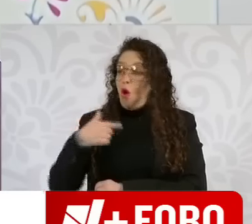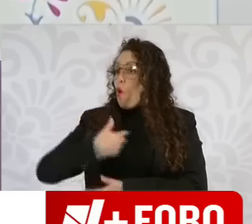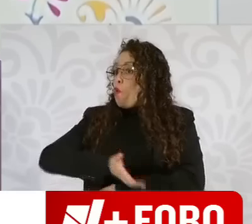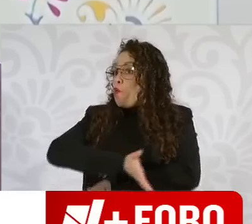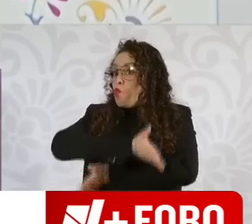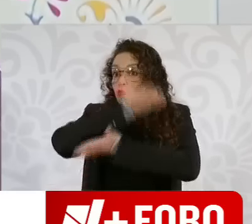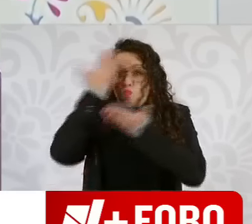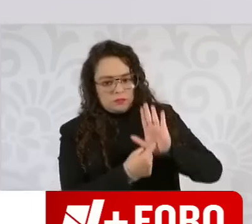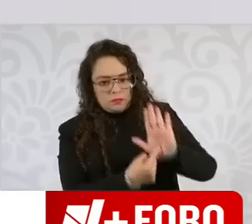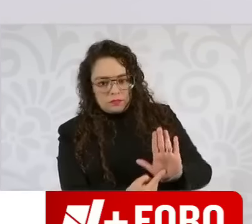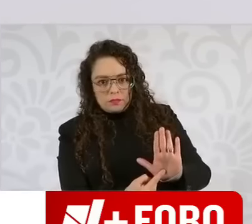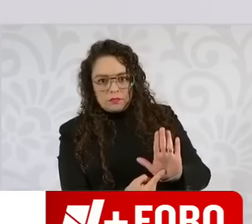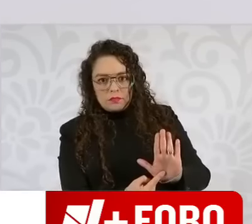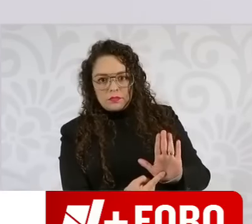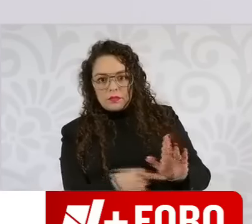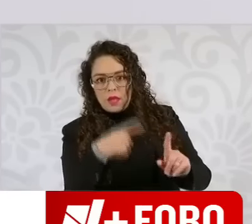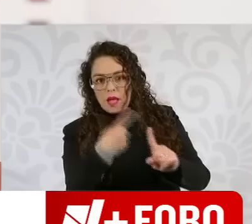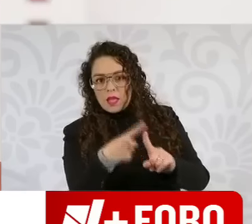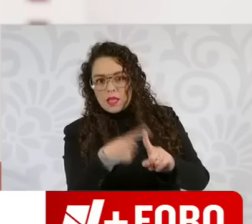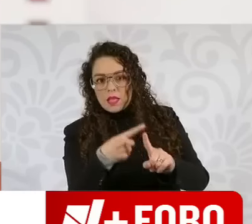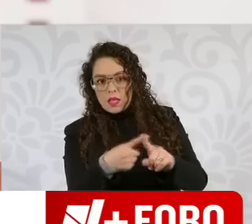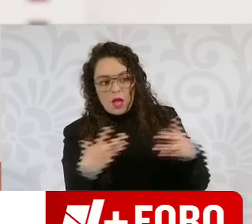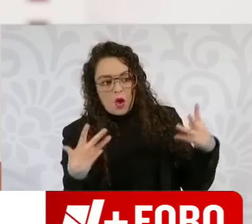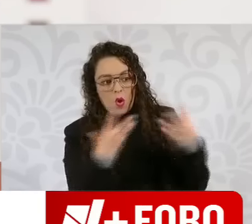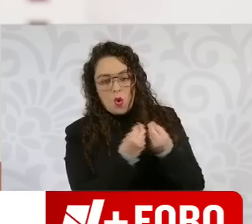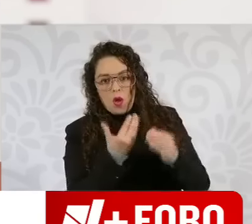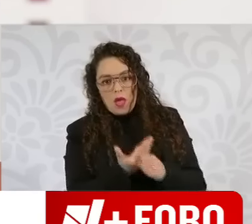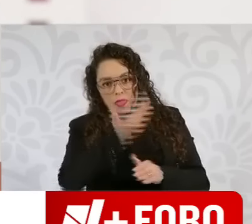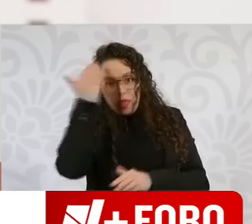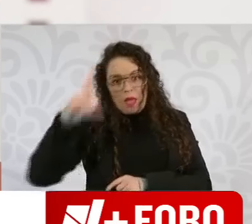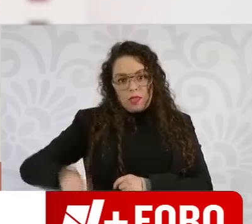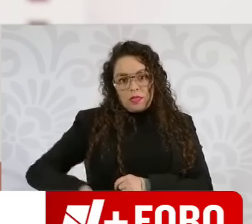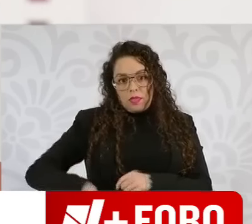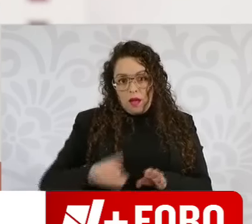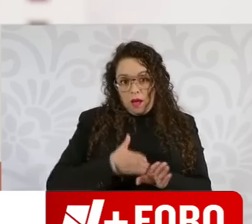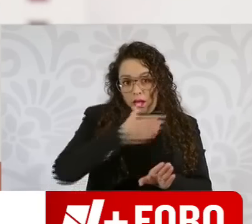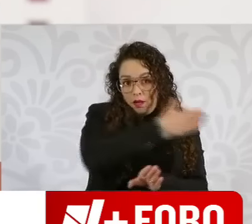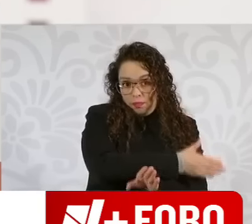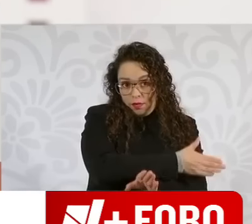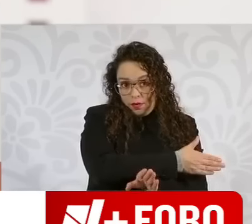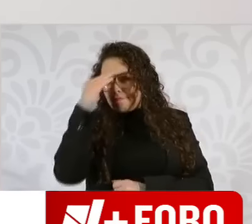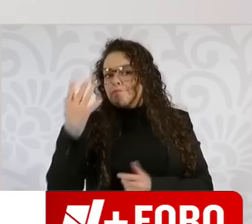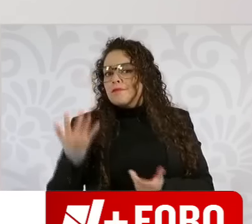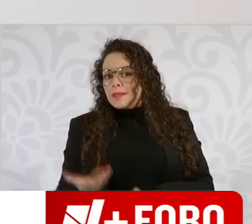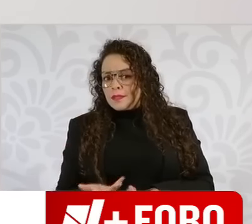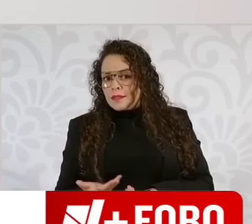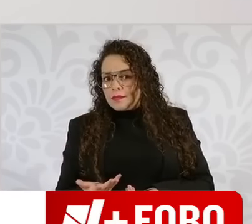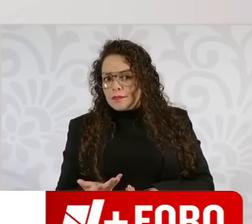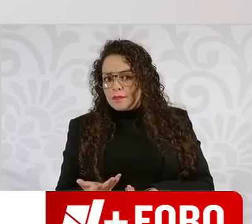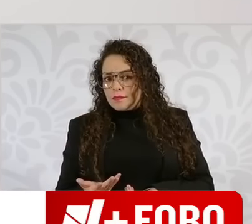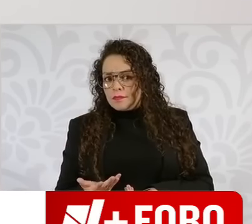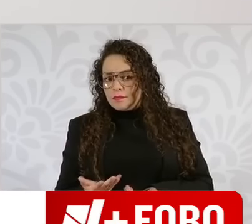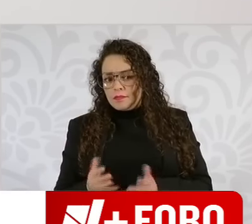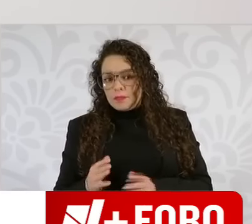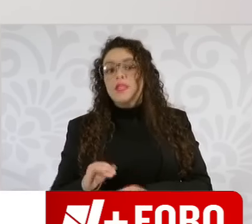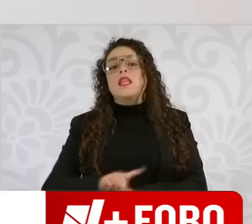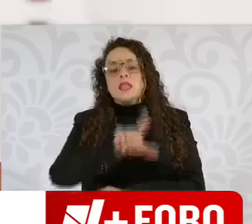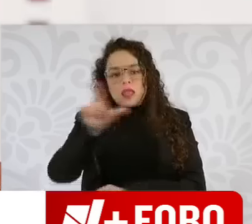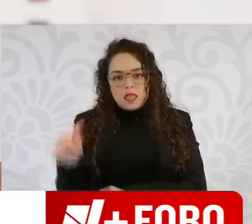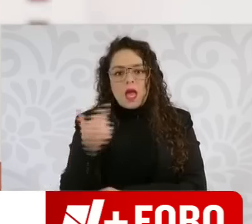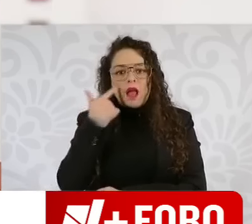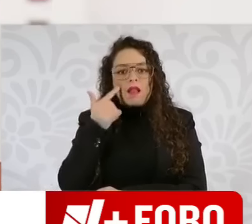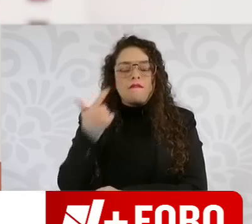Si sabía él o no. Deberían declarar otros que estuvieron cerca. Si se le juzga o no. Entonces